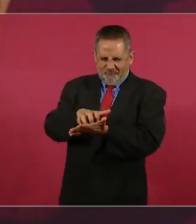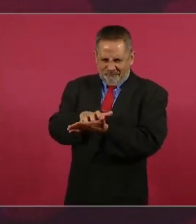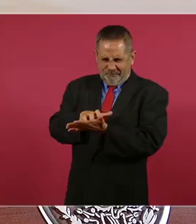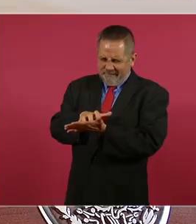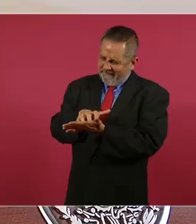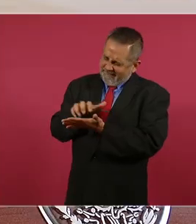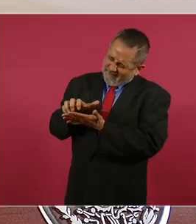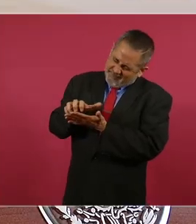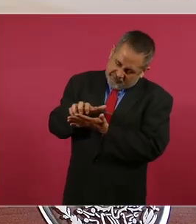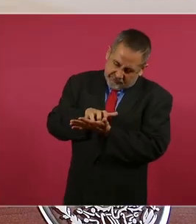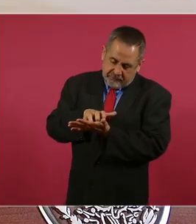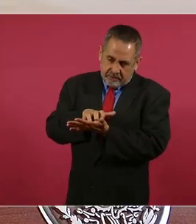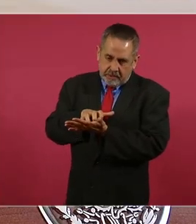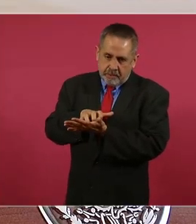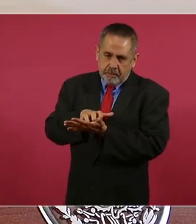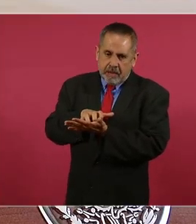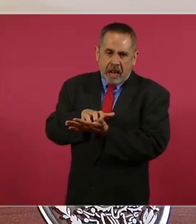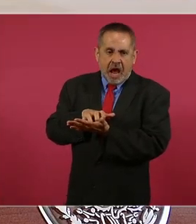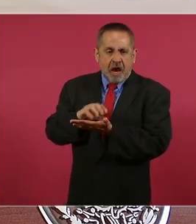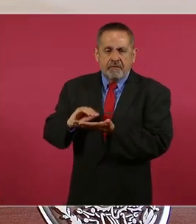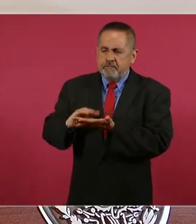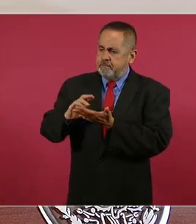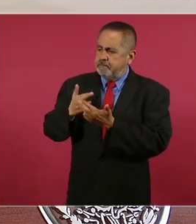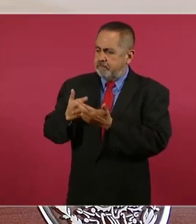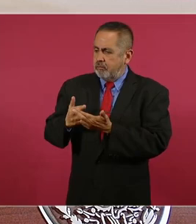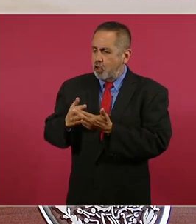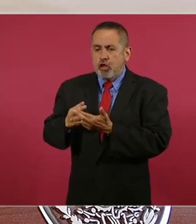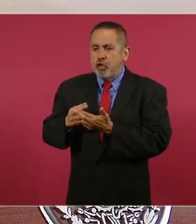no aumentar la deuda.